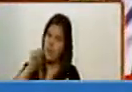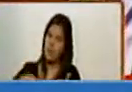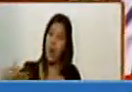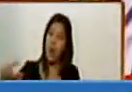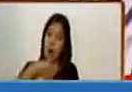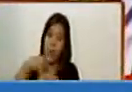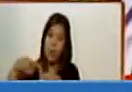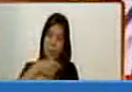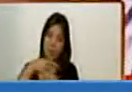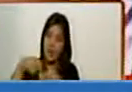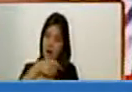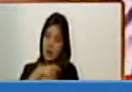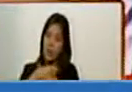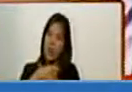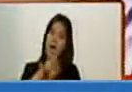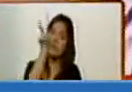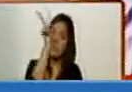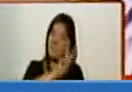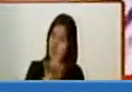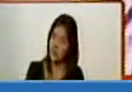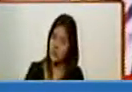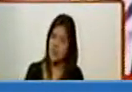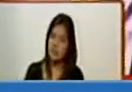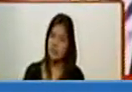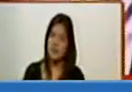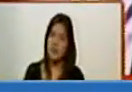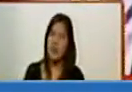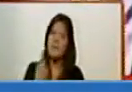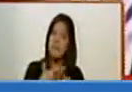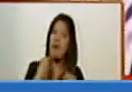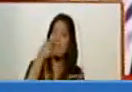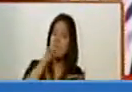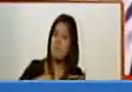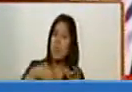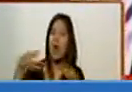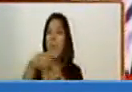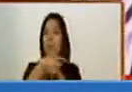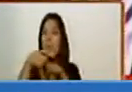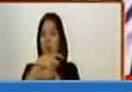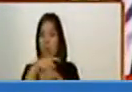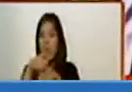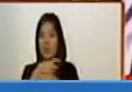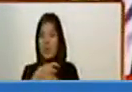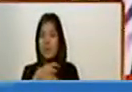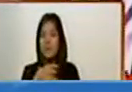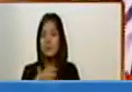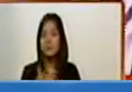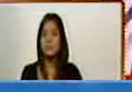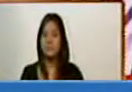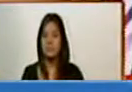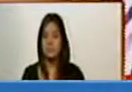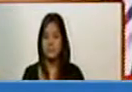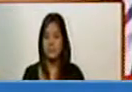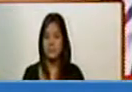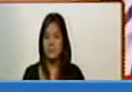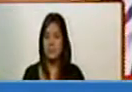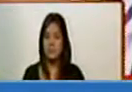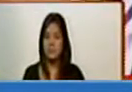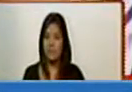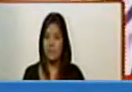gobierno de Venezuela y firmado por el gobierno entonces interino